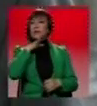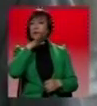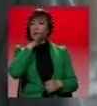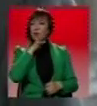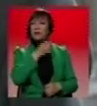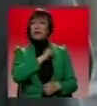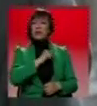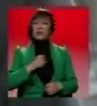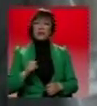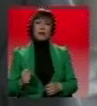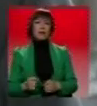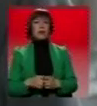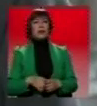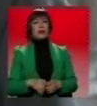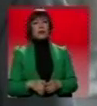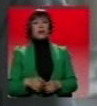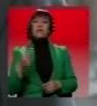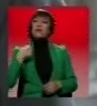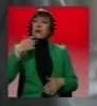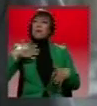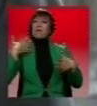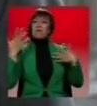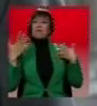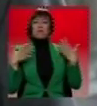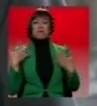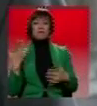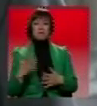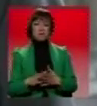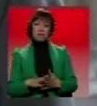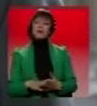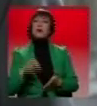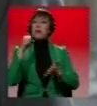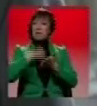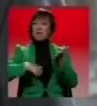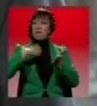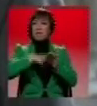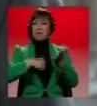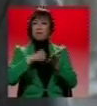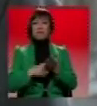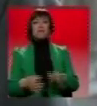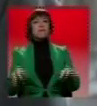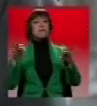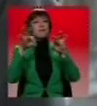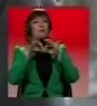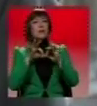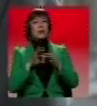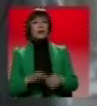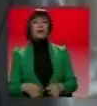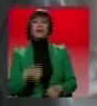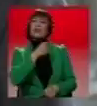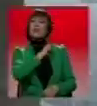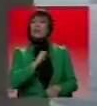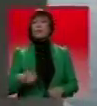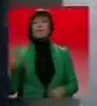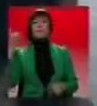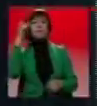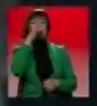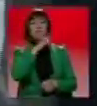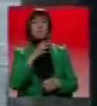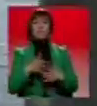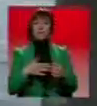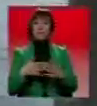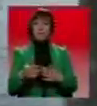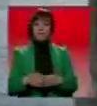escritura. Estoy muy contento de haberlo hecho, pese a todas las privaciones, a todos los sacrificios que ha significado.